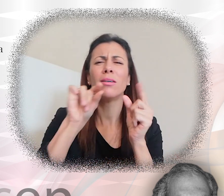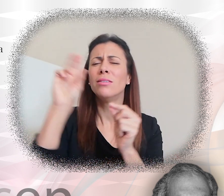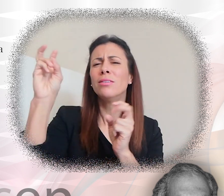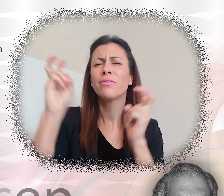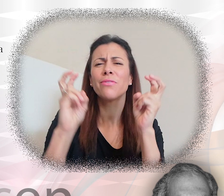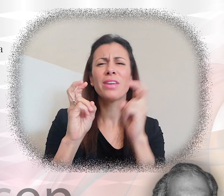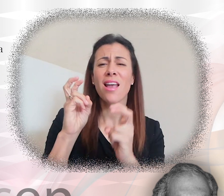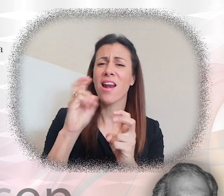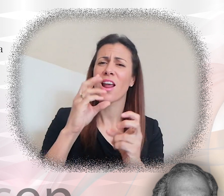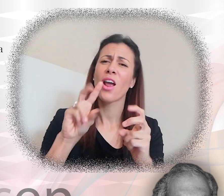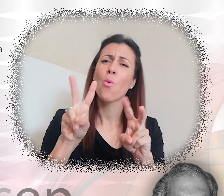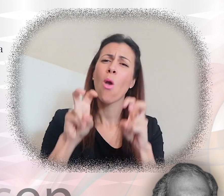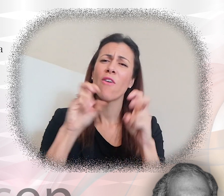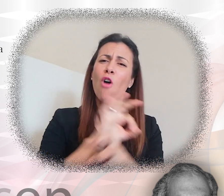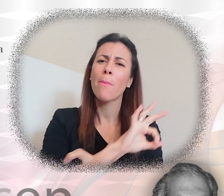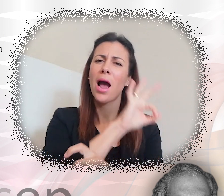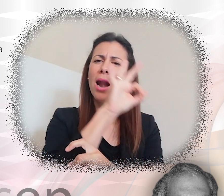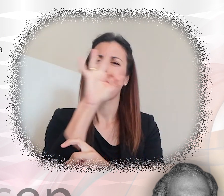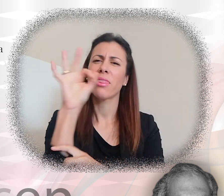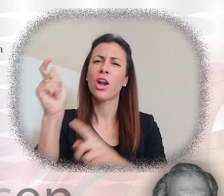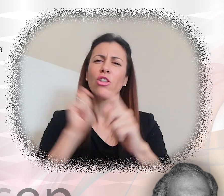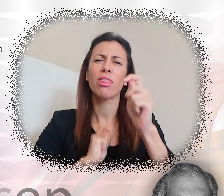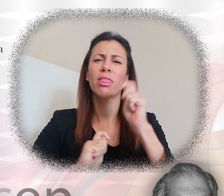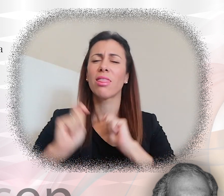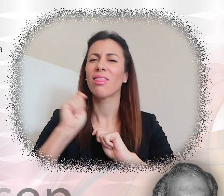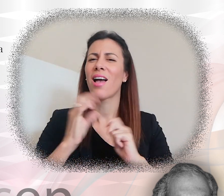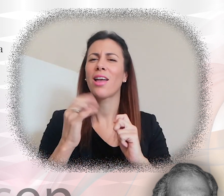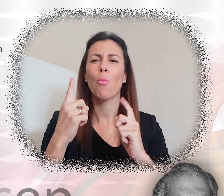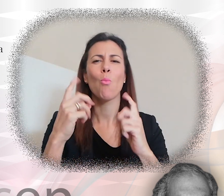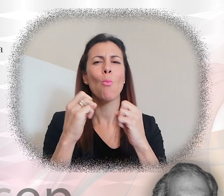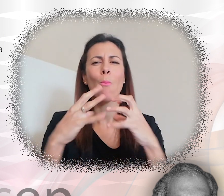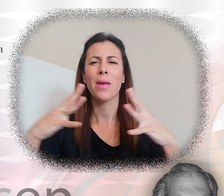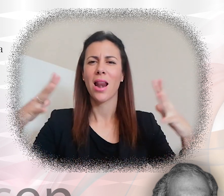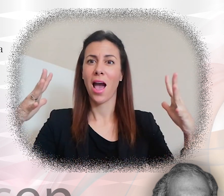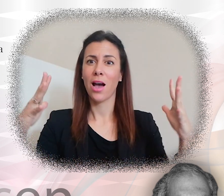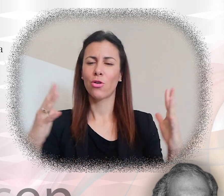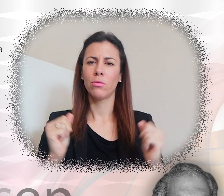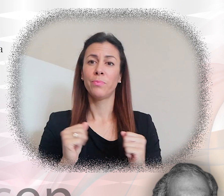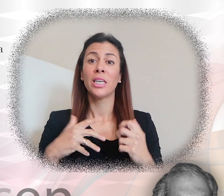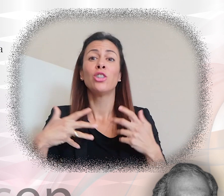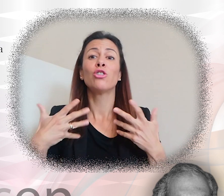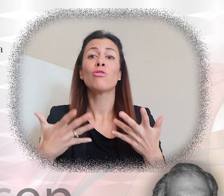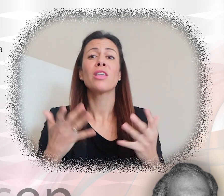que nos visitan esta mañana celebran cada nuevo amanecer como un milagro.